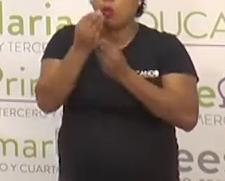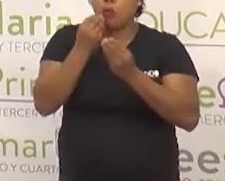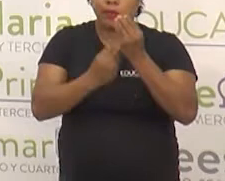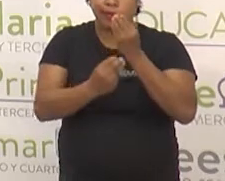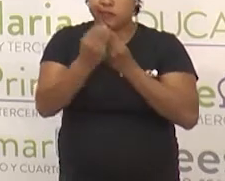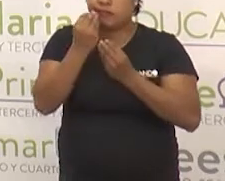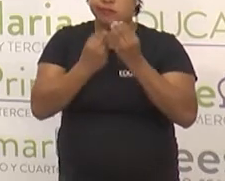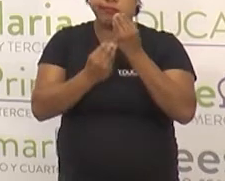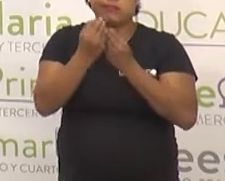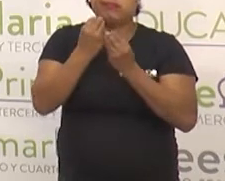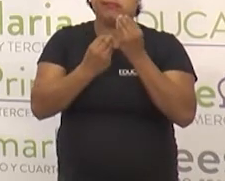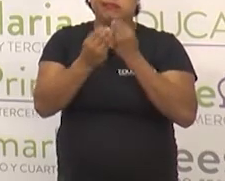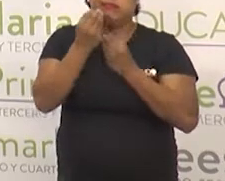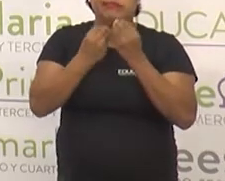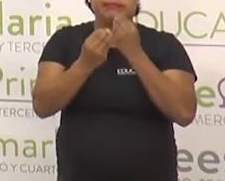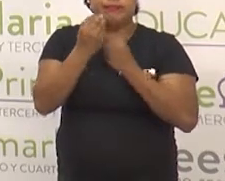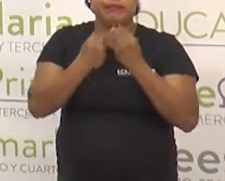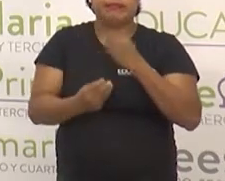comer